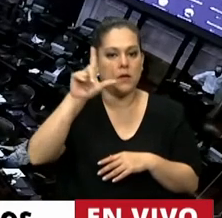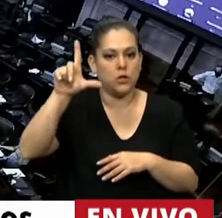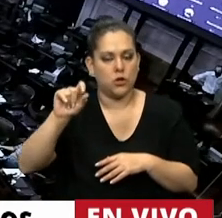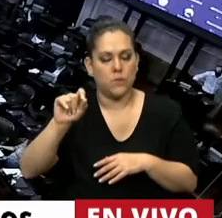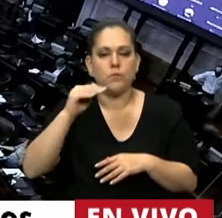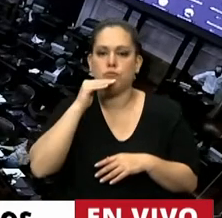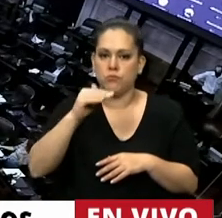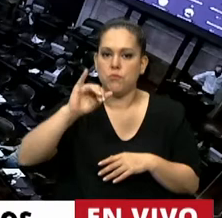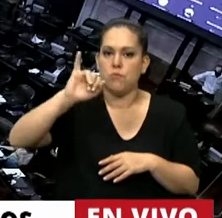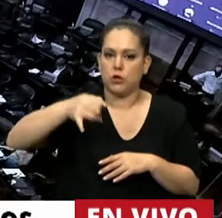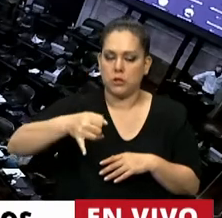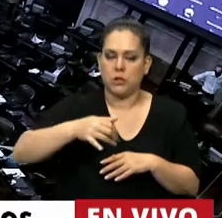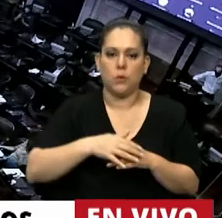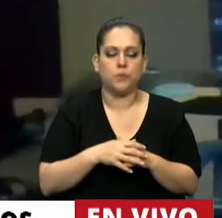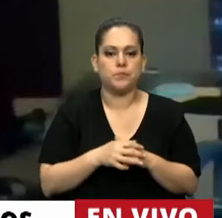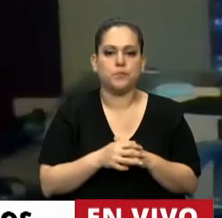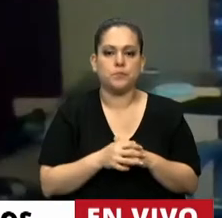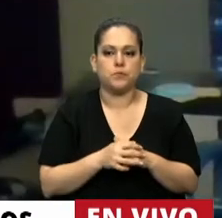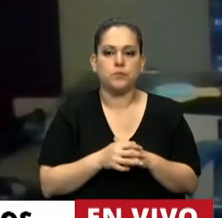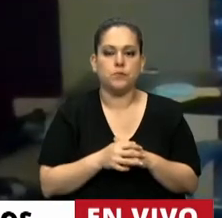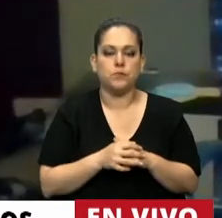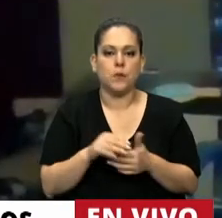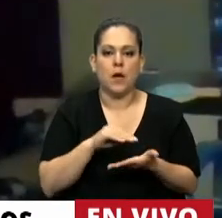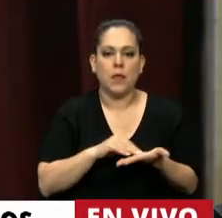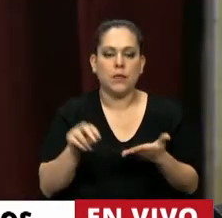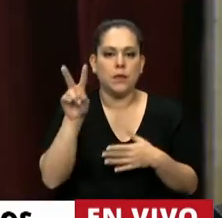presidente. Gracias, diputada. Diputada